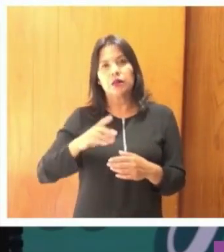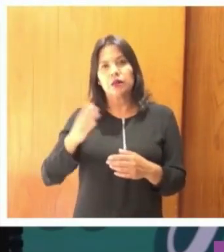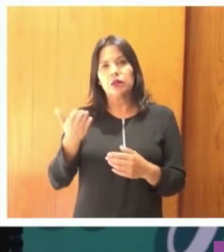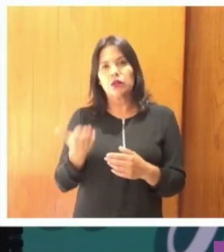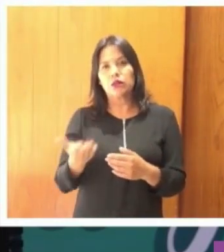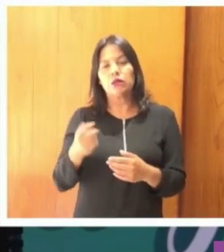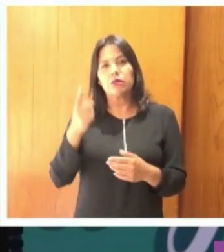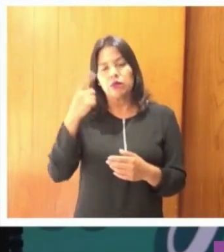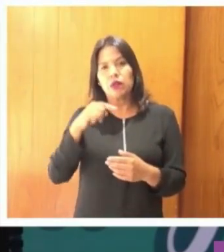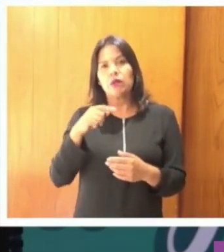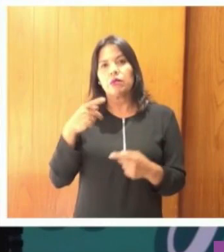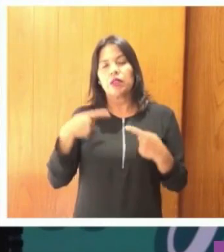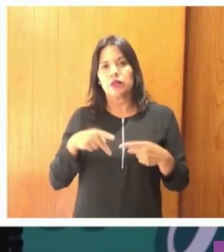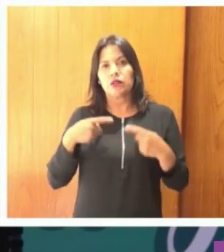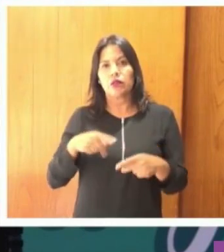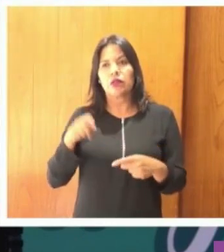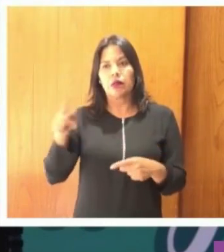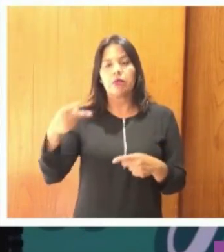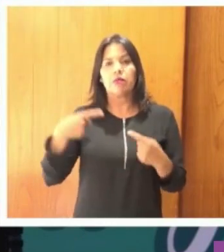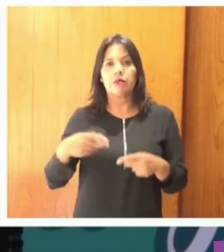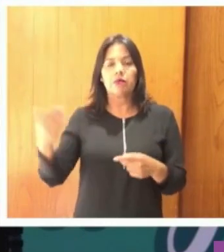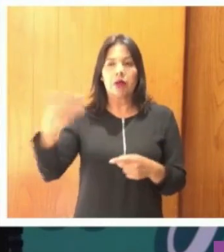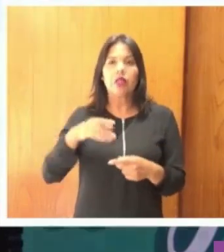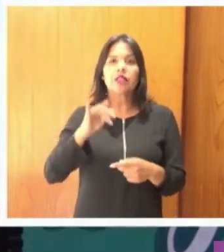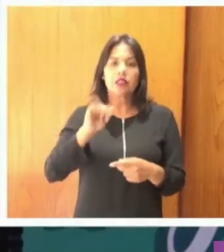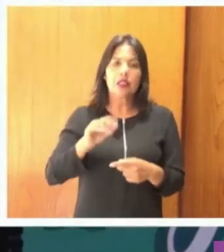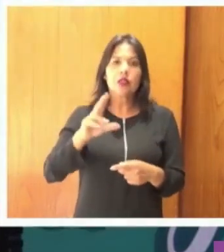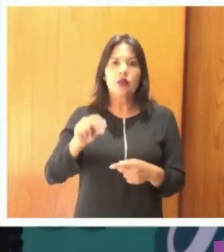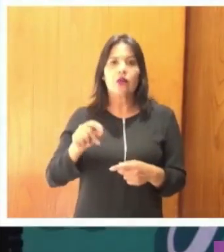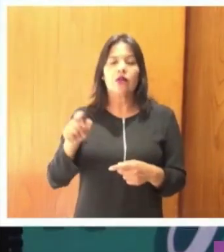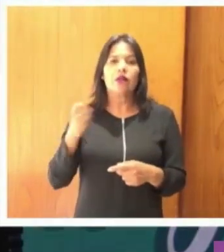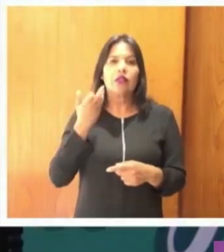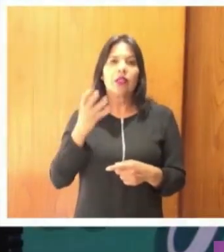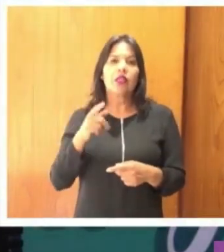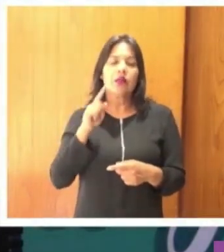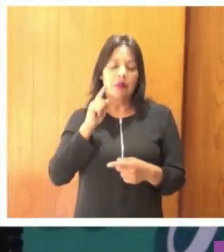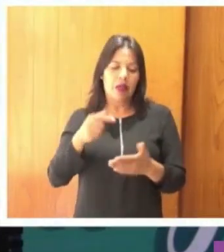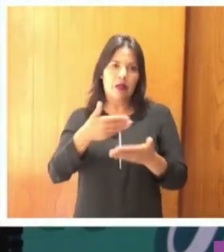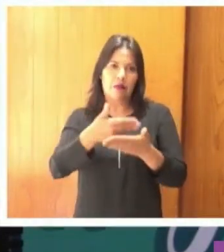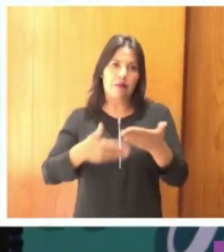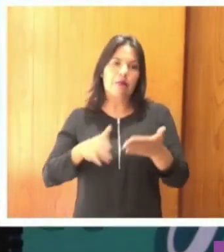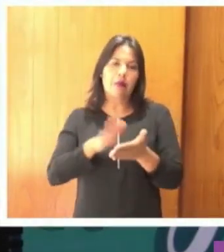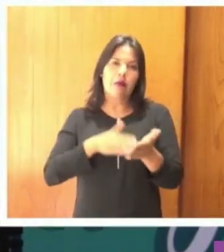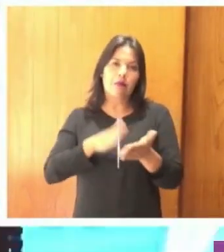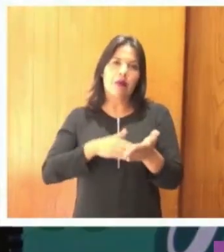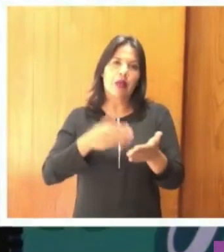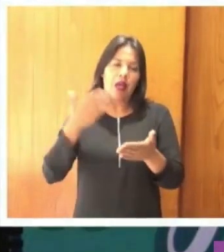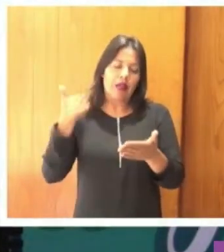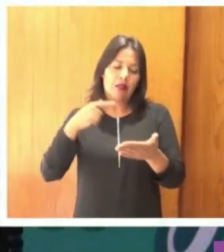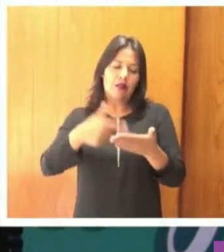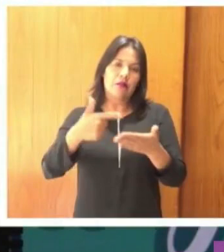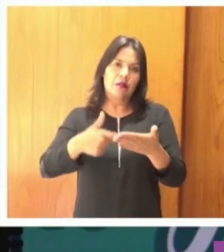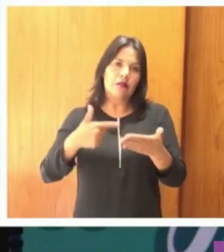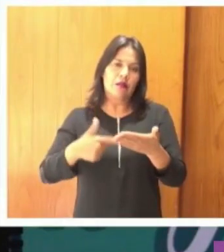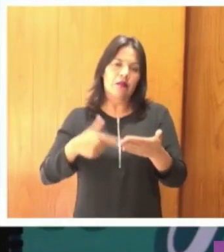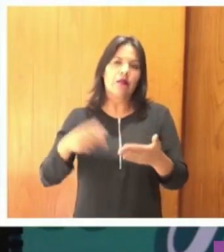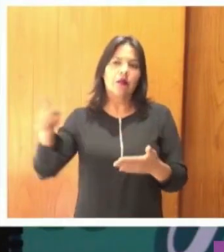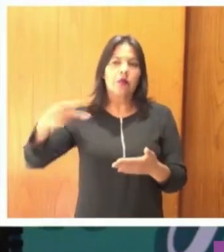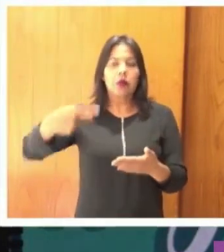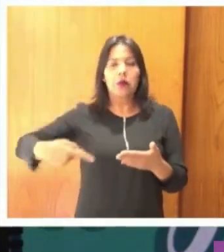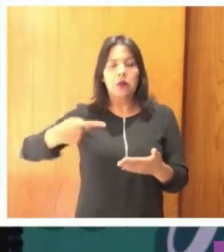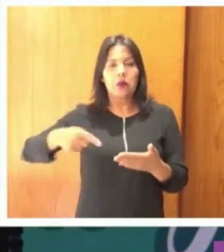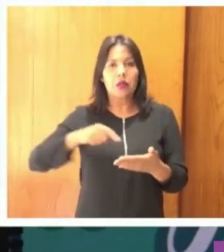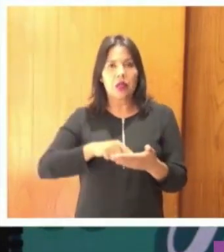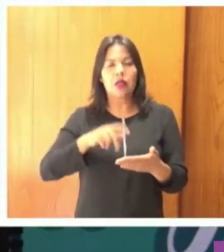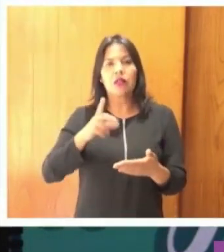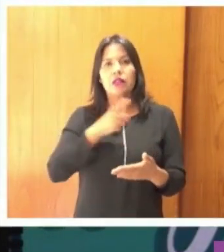con que el sujeto obligado precise en su respuesta que no obra en sus archivos ningún documento que dé cuenta a lo solicitado y